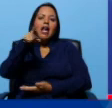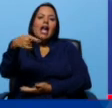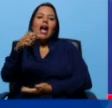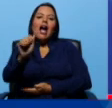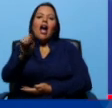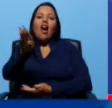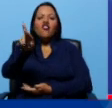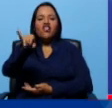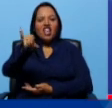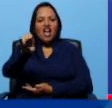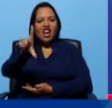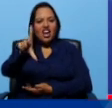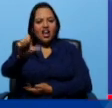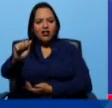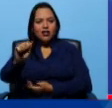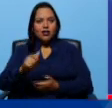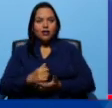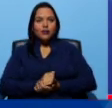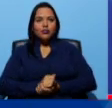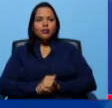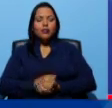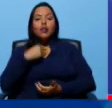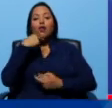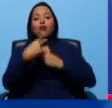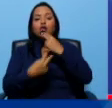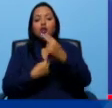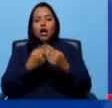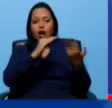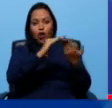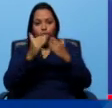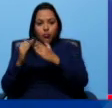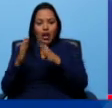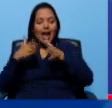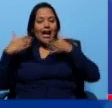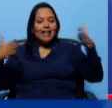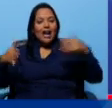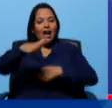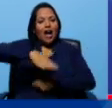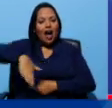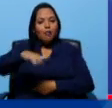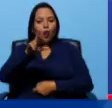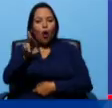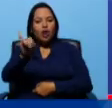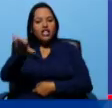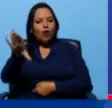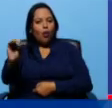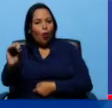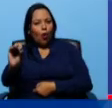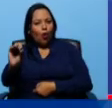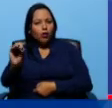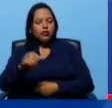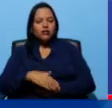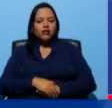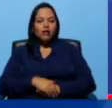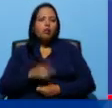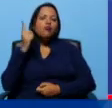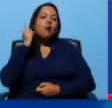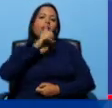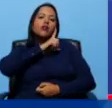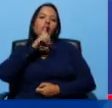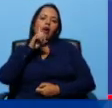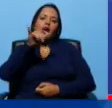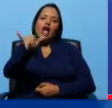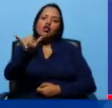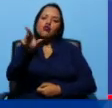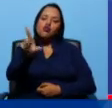vocera de la comuna Gran Campo Rico, Gabriela Yulibet. ¿Cómo